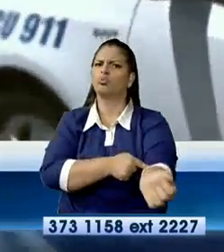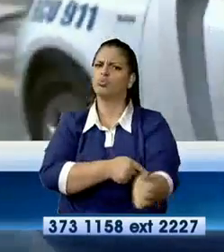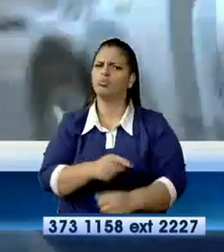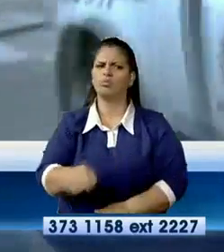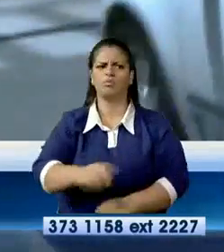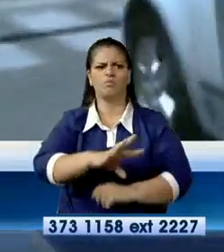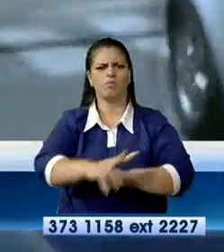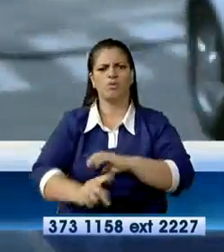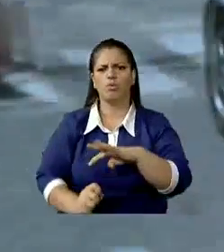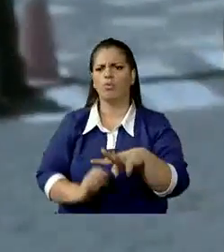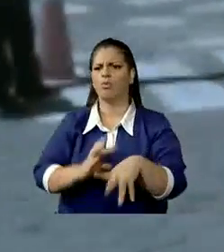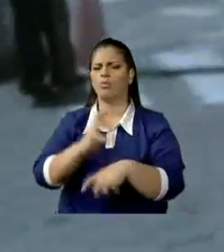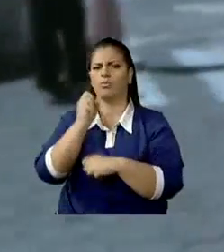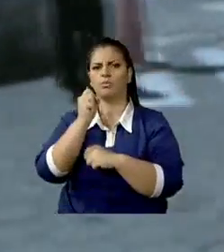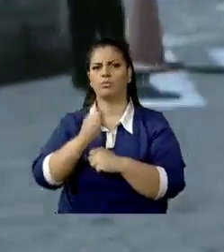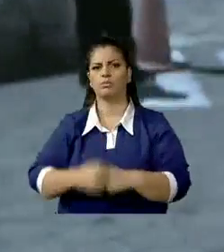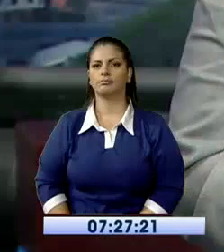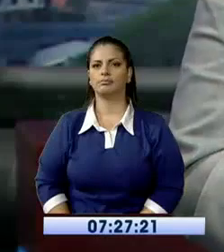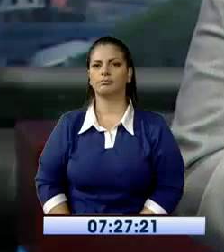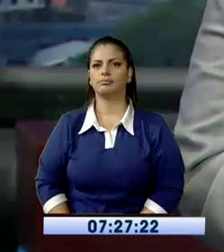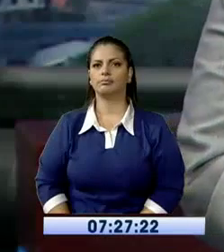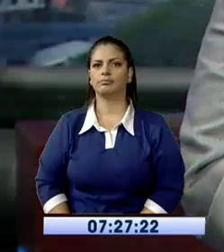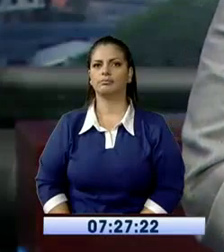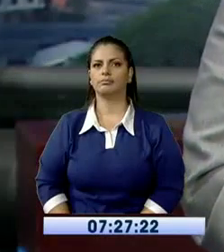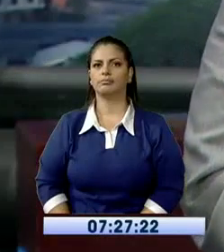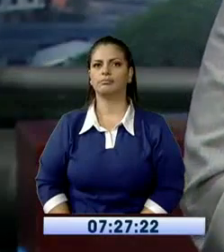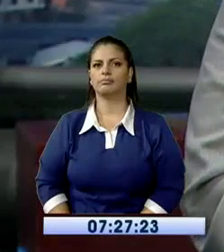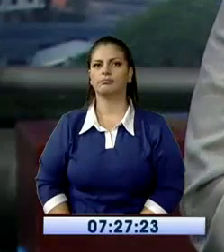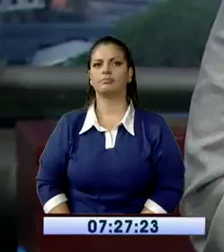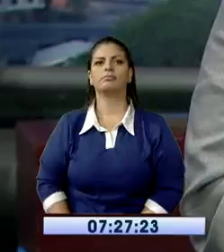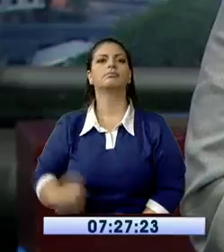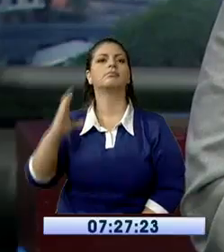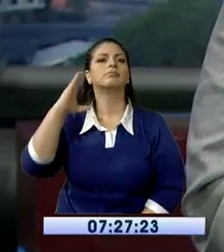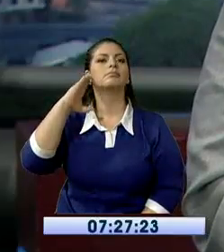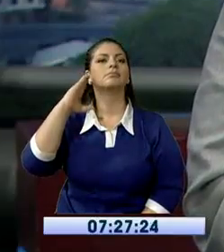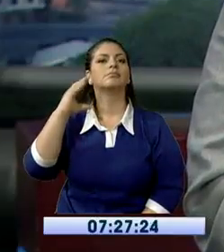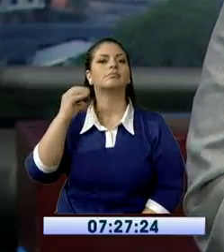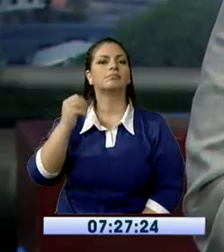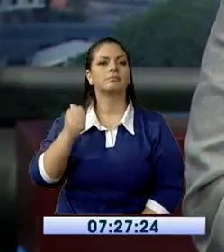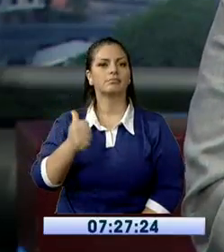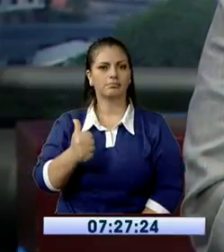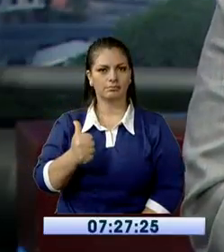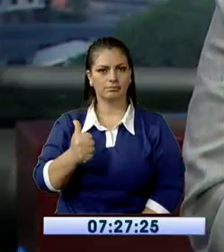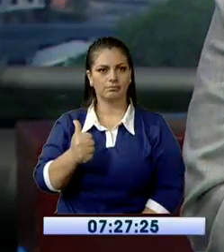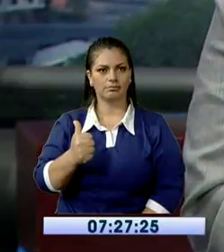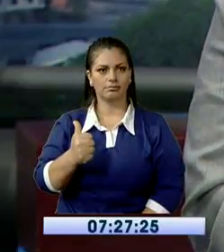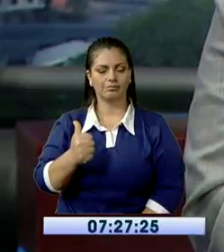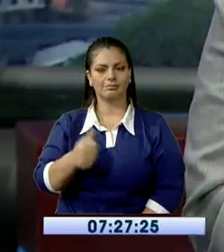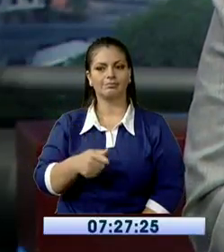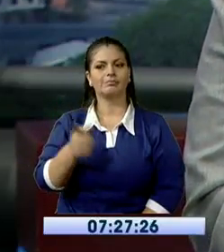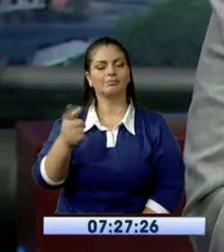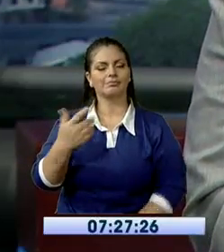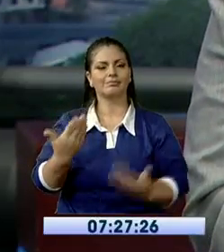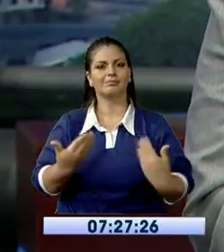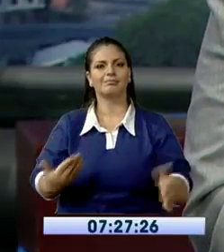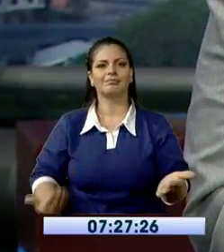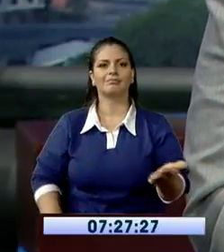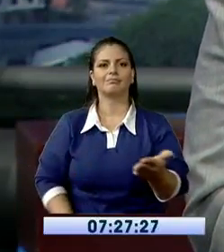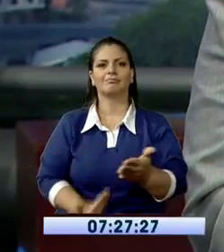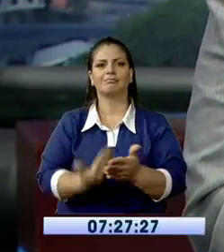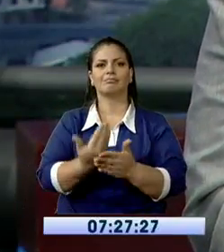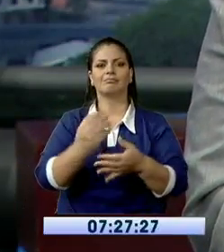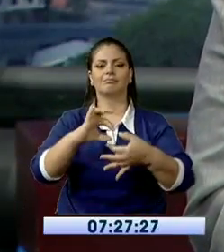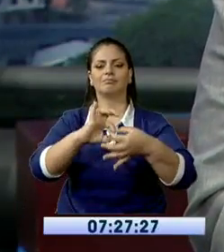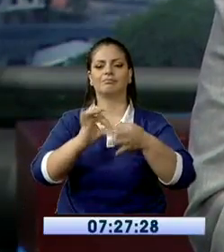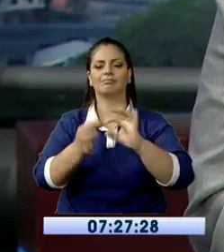Informó Iván Casamen. En la ciudad de Cuenca se inauguraron los 8th Juegos Nacionales Prejuveniles y